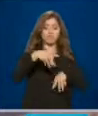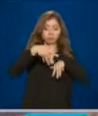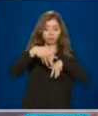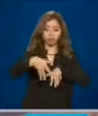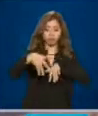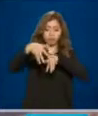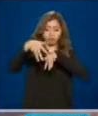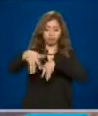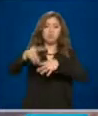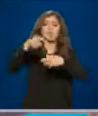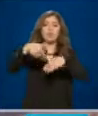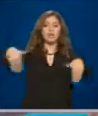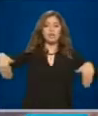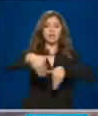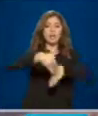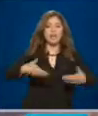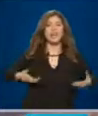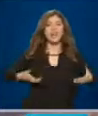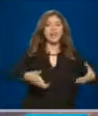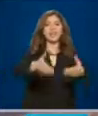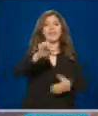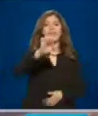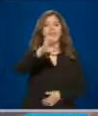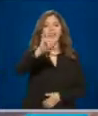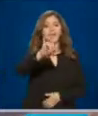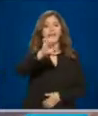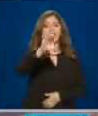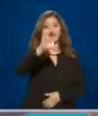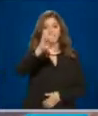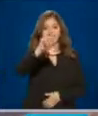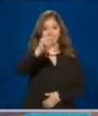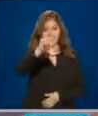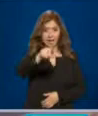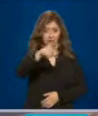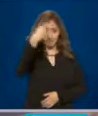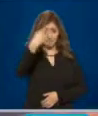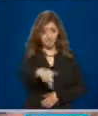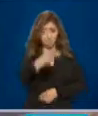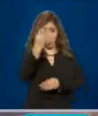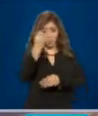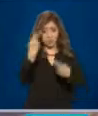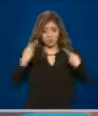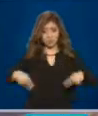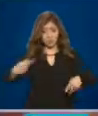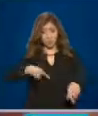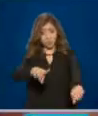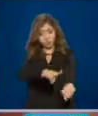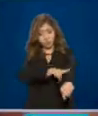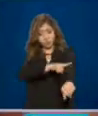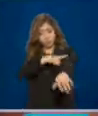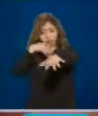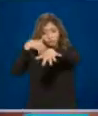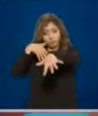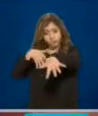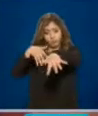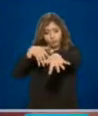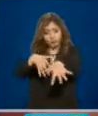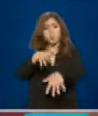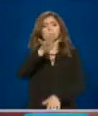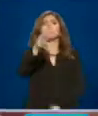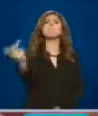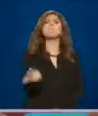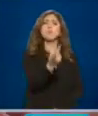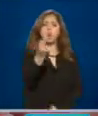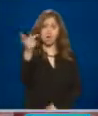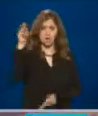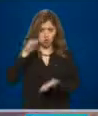Eje Central. Y se regresaron, era una procesión larga, claro. ¿Se hace en Roma hoy? Sí. ¿Esto? Sí,